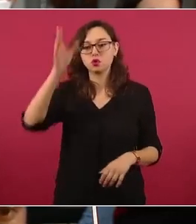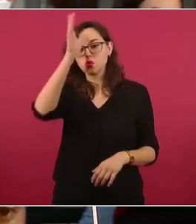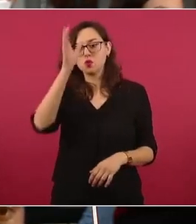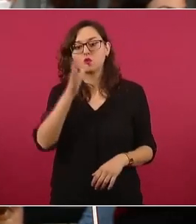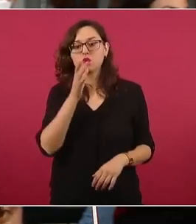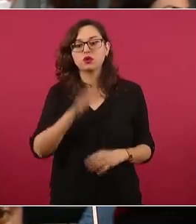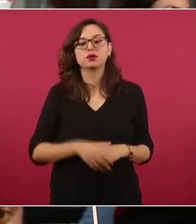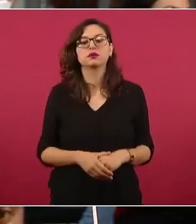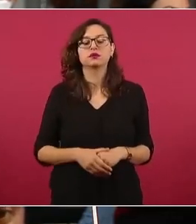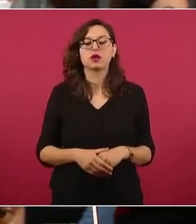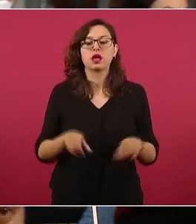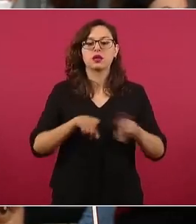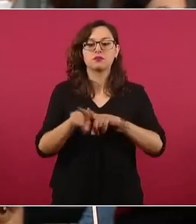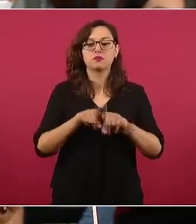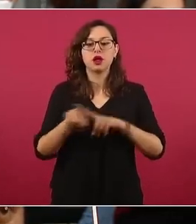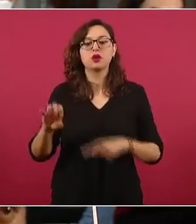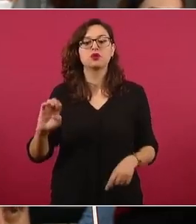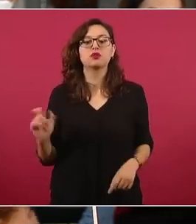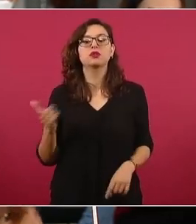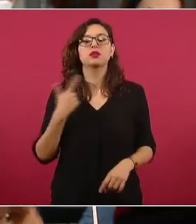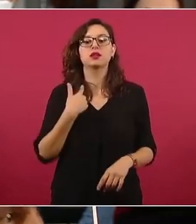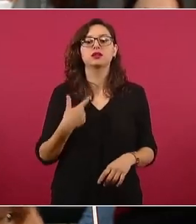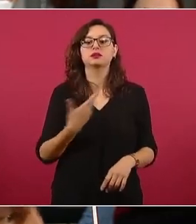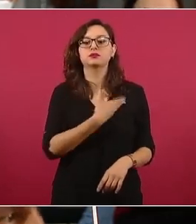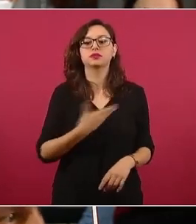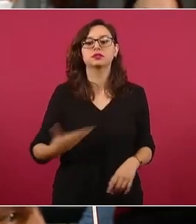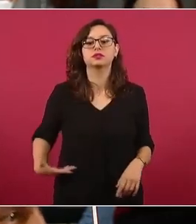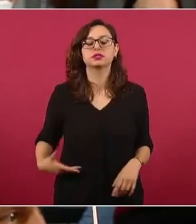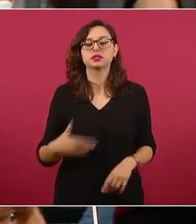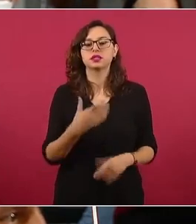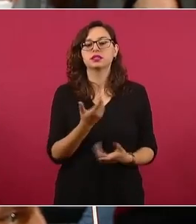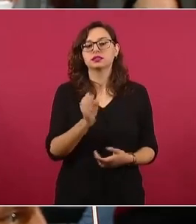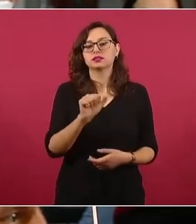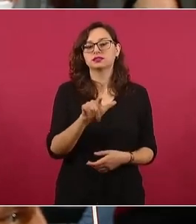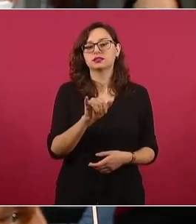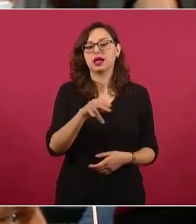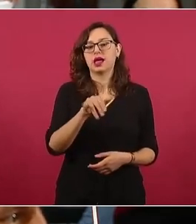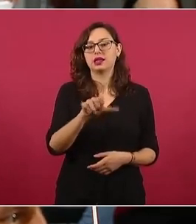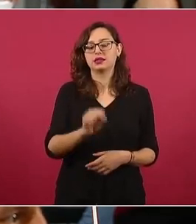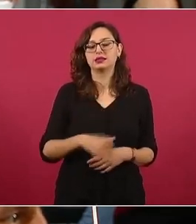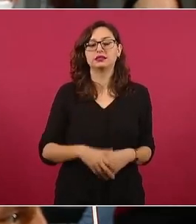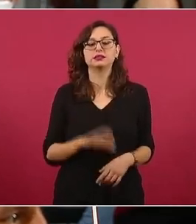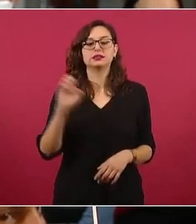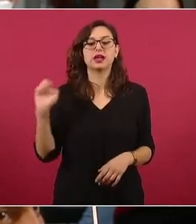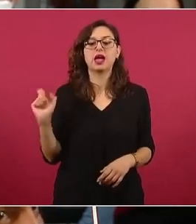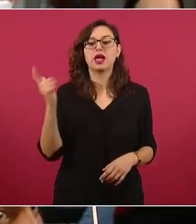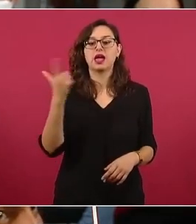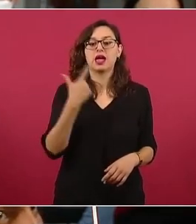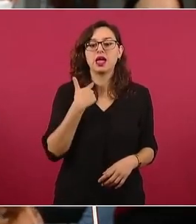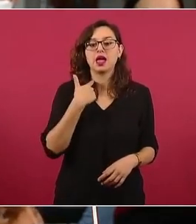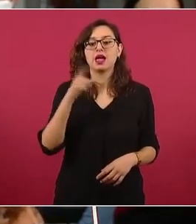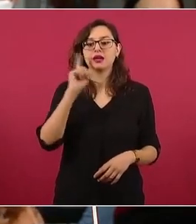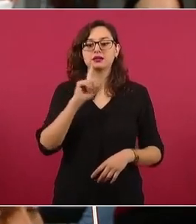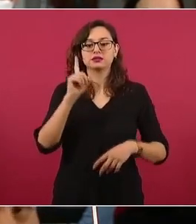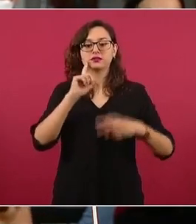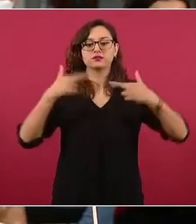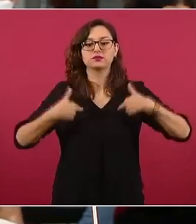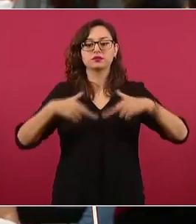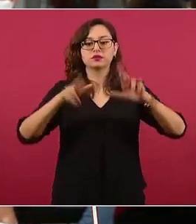Torres, el hermano del expresidente Carlos Salinas de Gortari, Raúl Salinas, la exvocera del entonces presidente Felipe Calderón, Alejandra